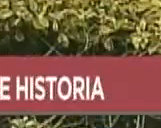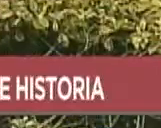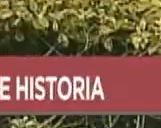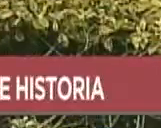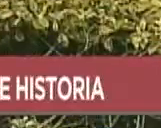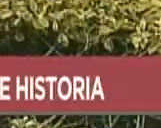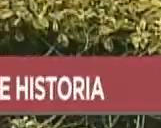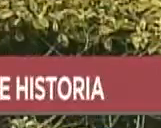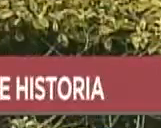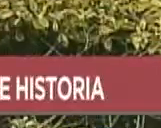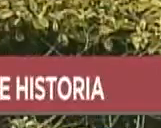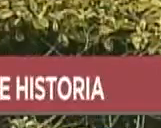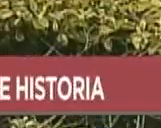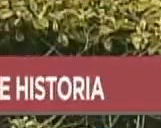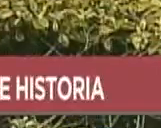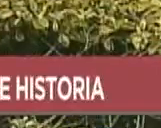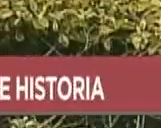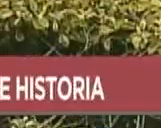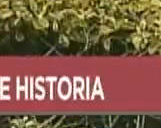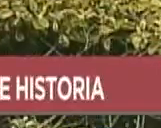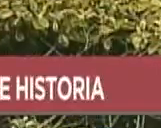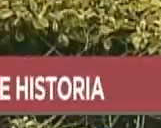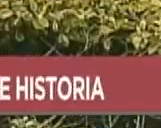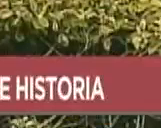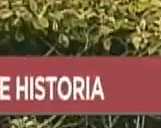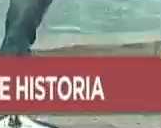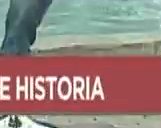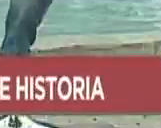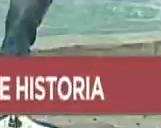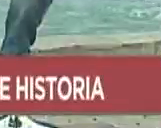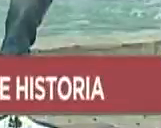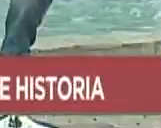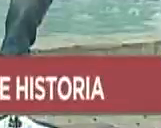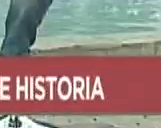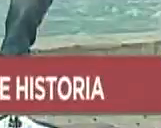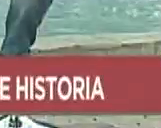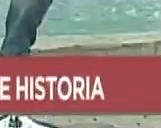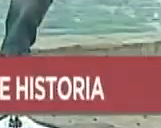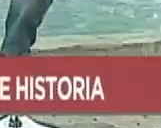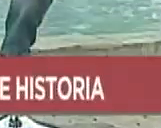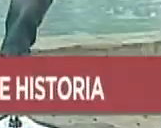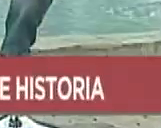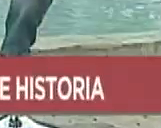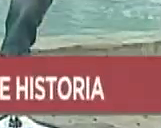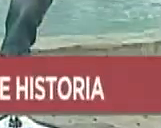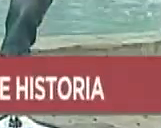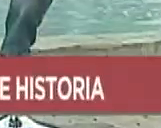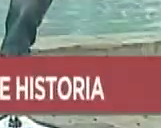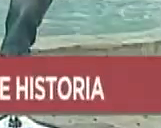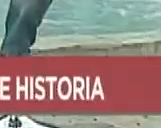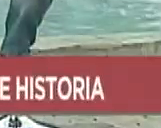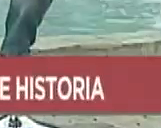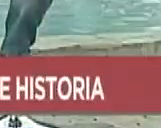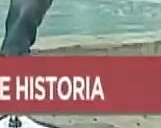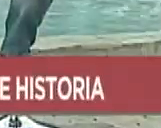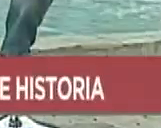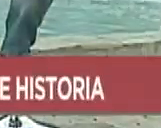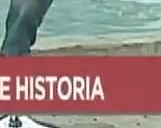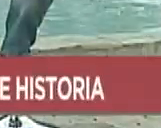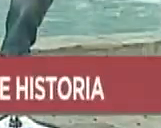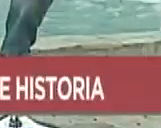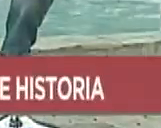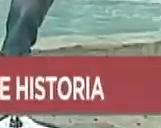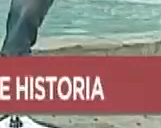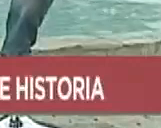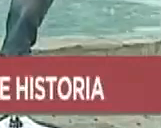vasallaje de colonización las nuevas formas de colonización que este fenómeno adquiere en nuestro tiempo tienen